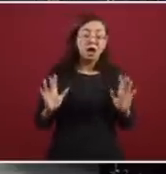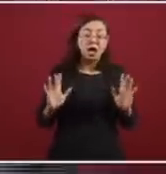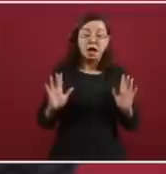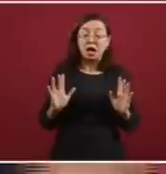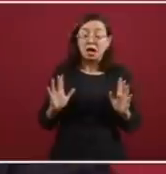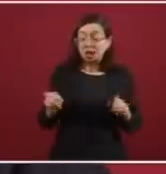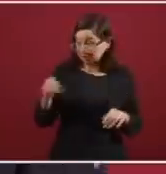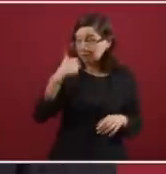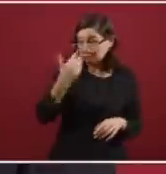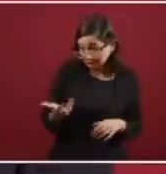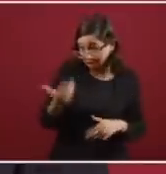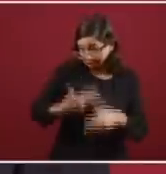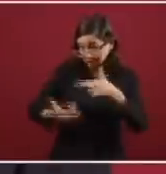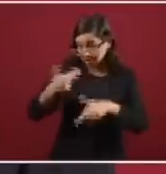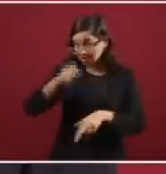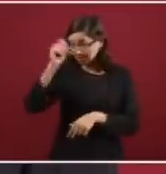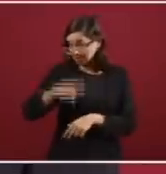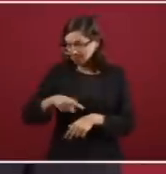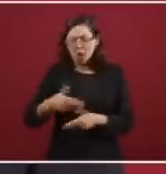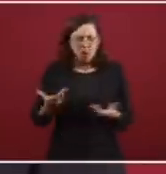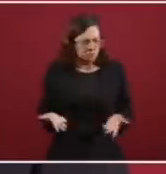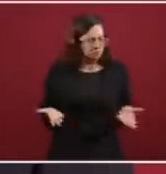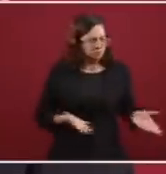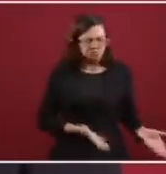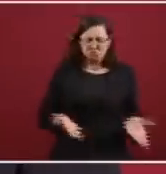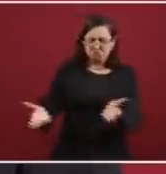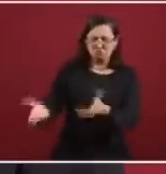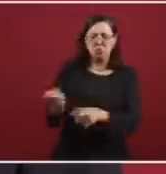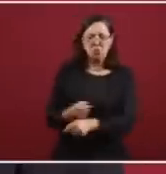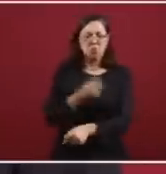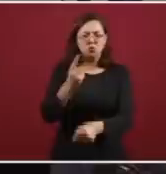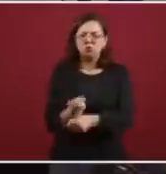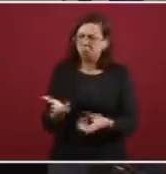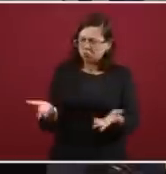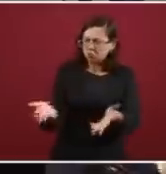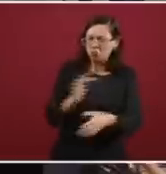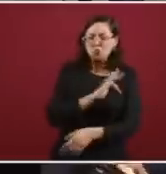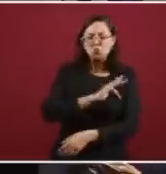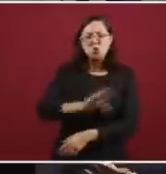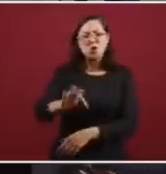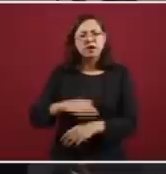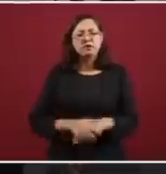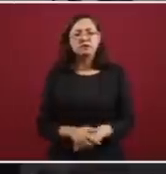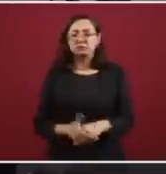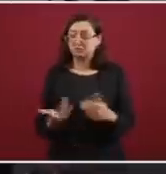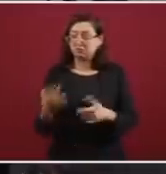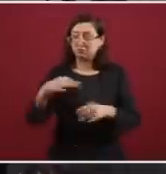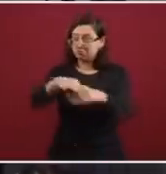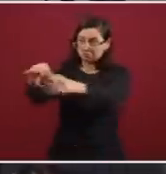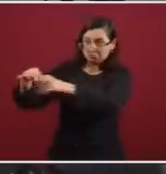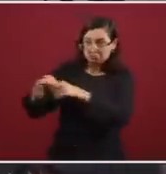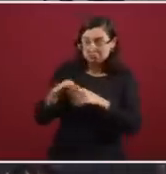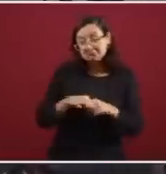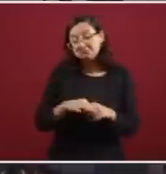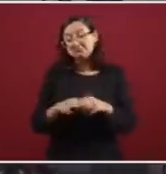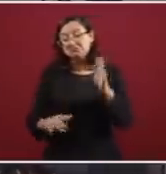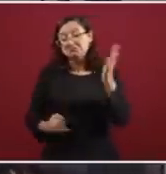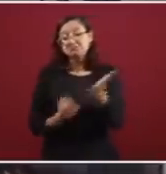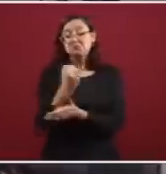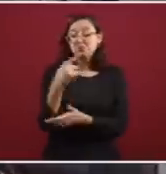pues entonces va a haber esa oportunidad de que se dé el cambio. Y es democrático, por eso es muy